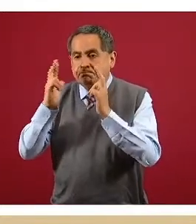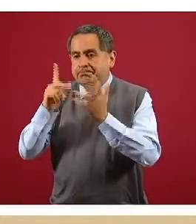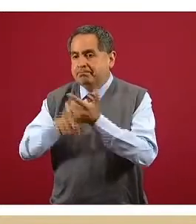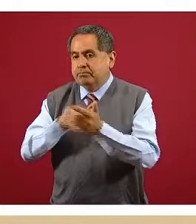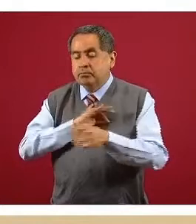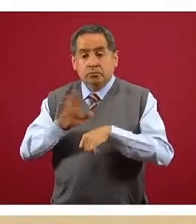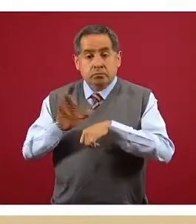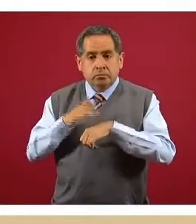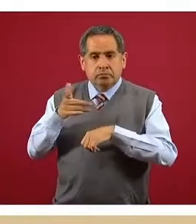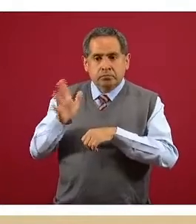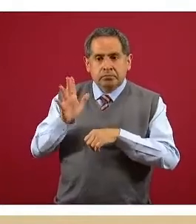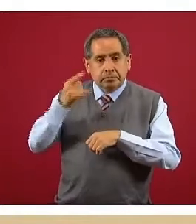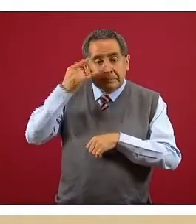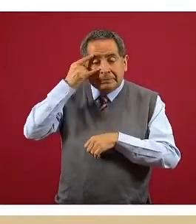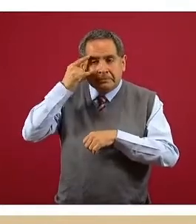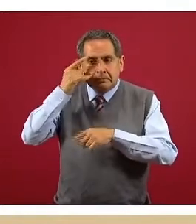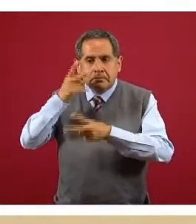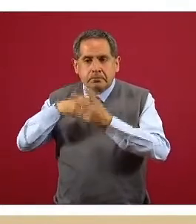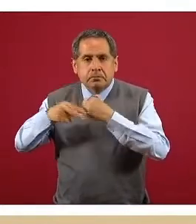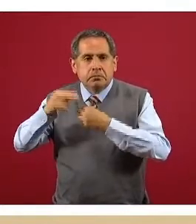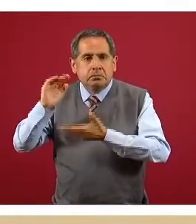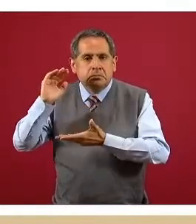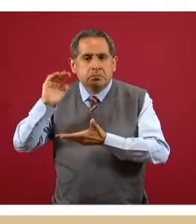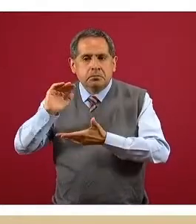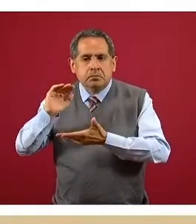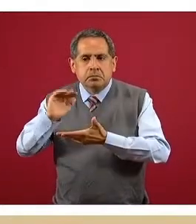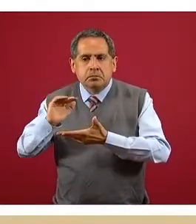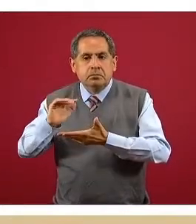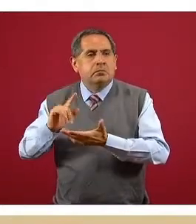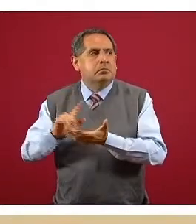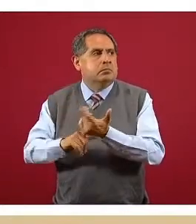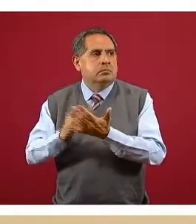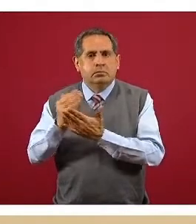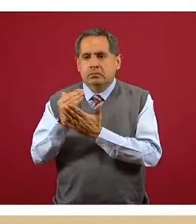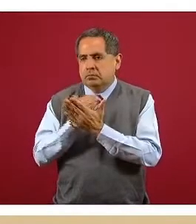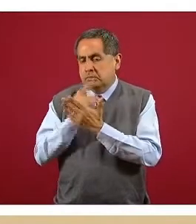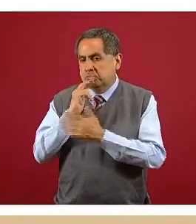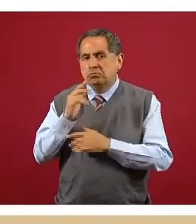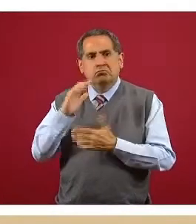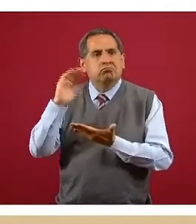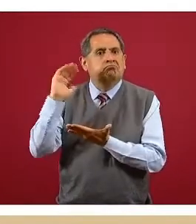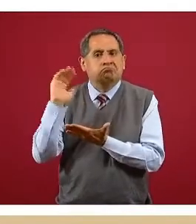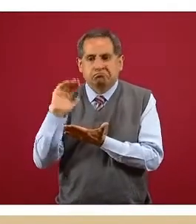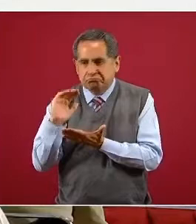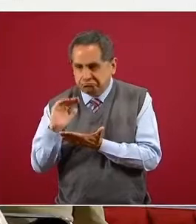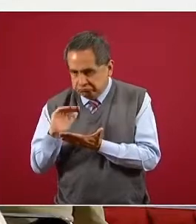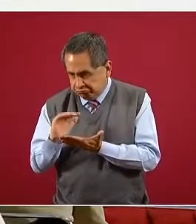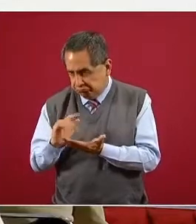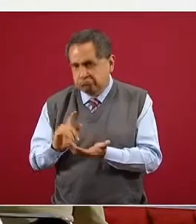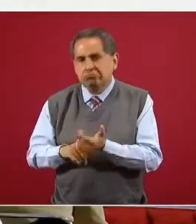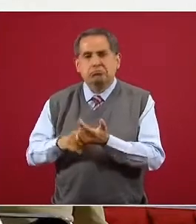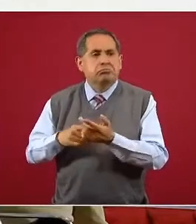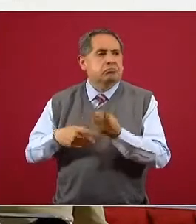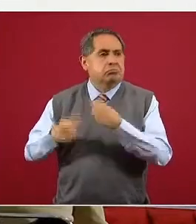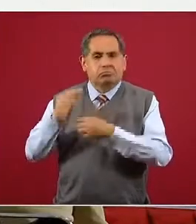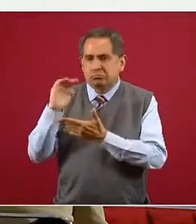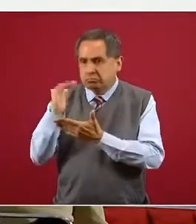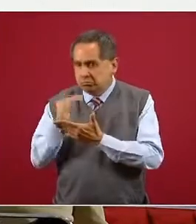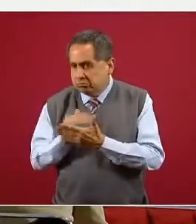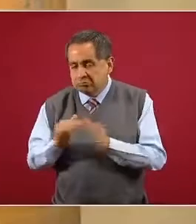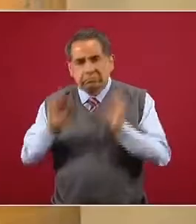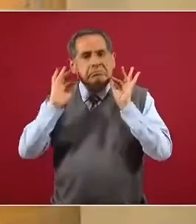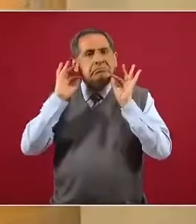está ya llegando a niveles en donde estamos descendiendo la curva epidémica, la velocidad de los contagios